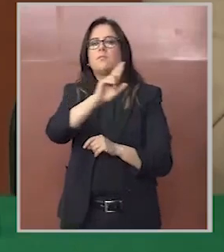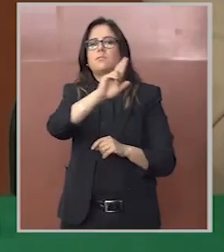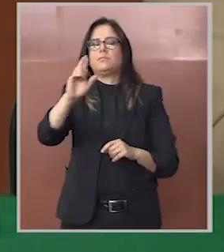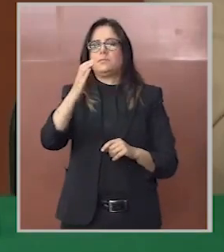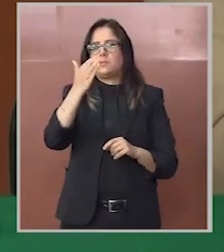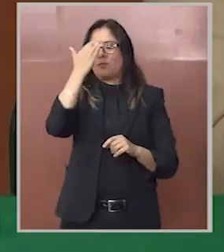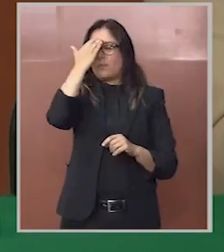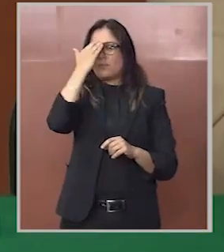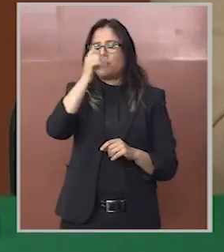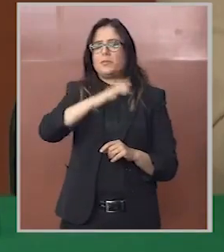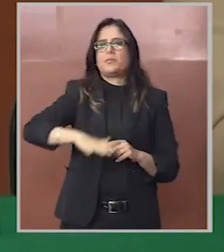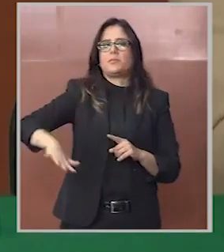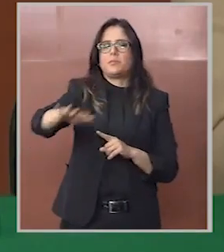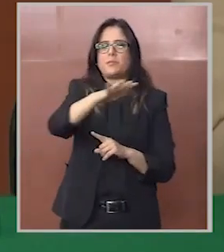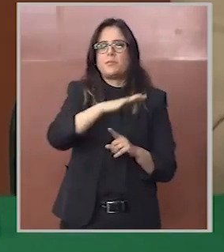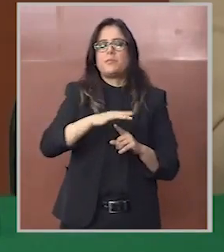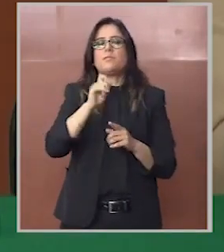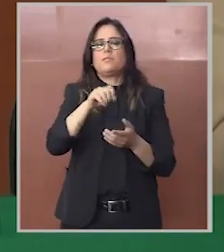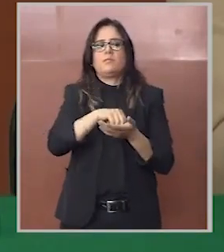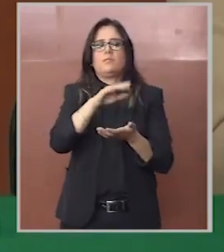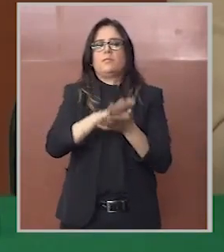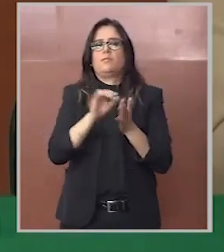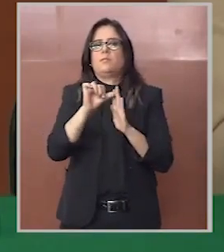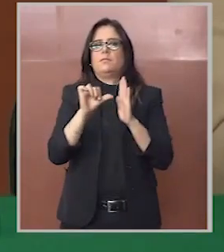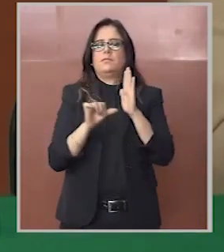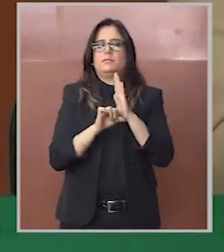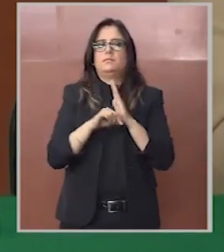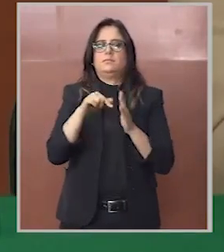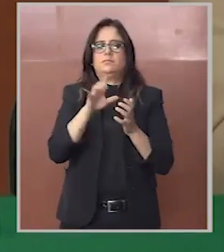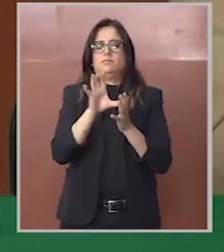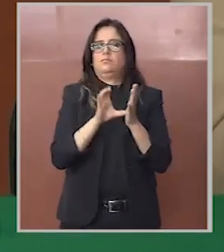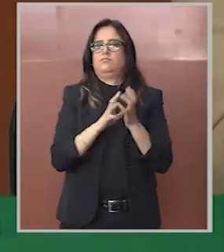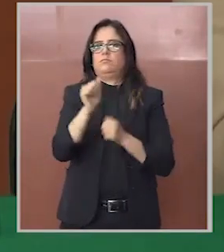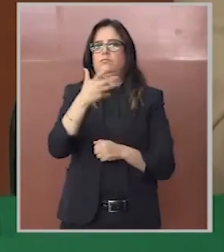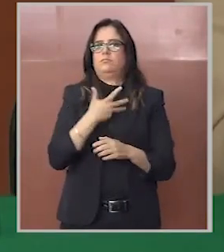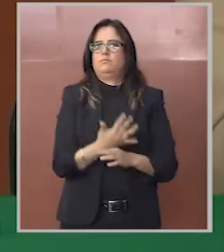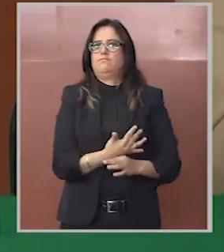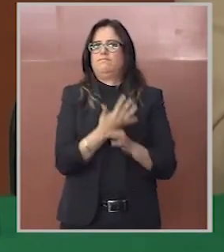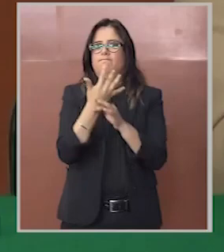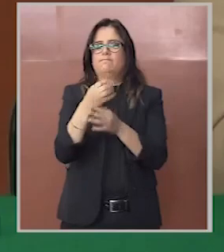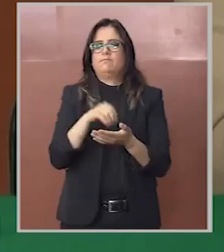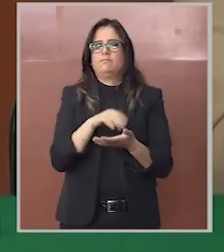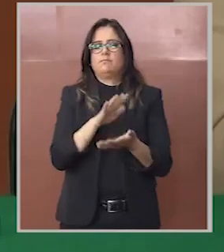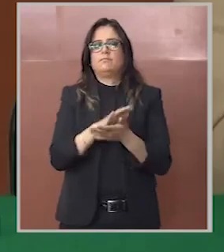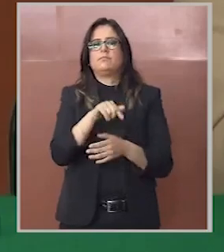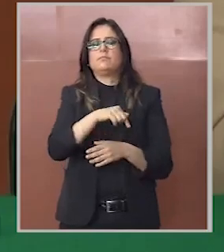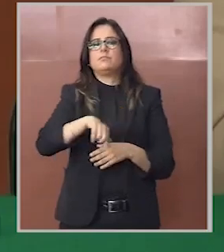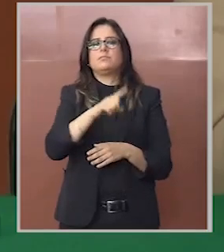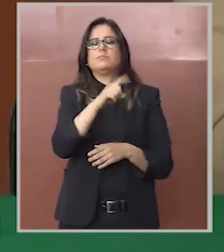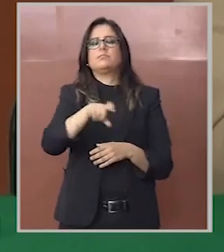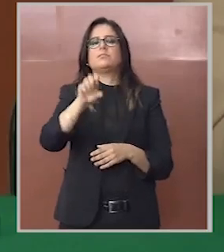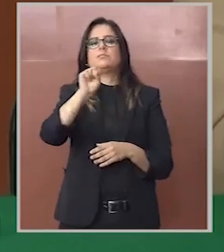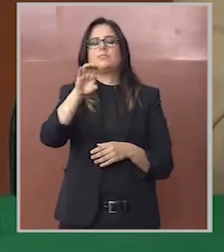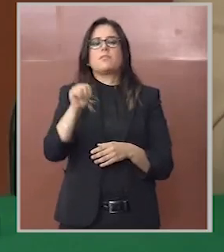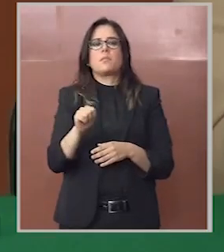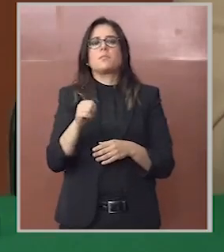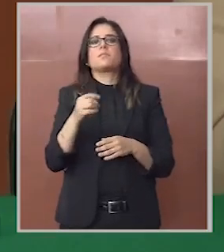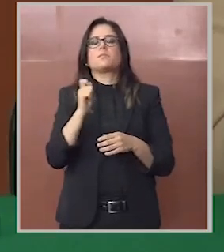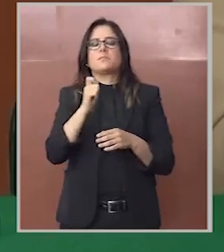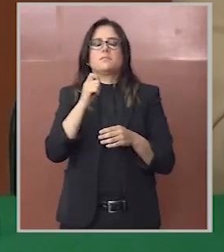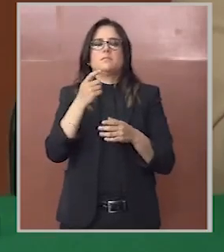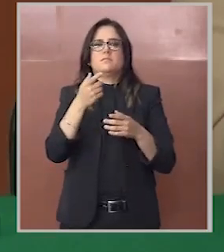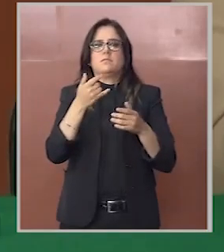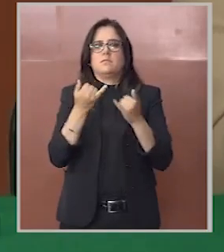pluralismo jurídico que está establecido en el artículo segundo constitucional que está establecido en el convenio 169 la declaración de